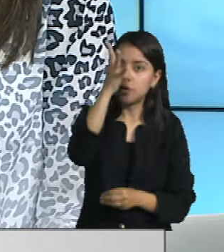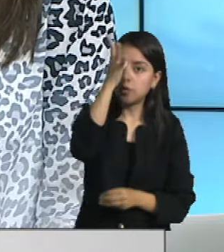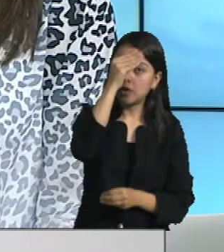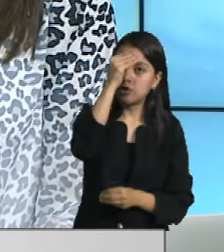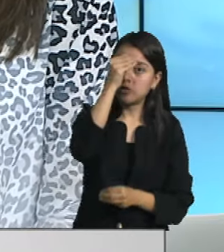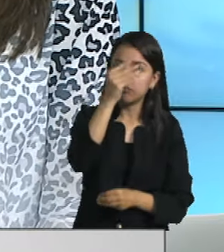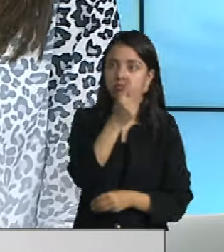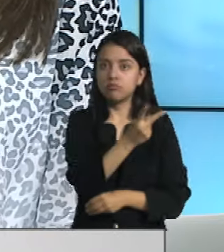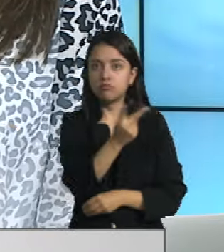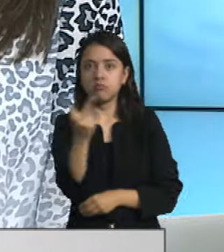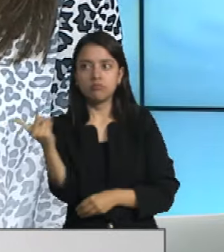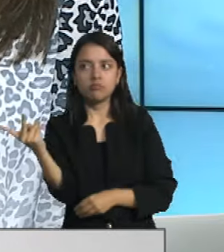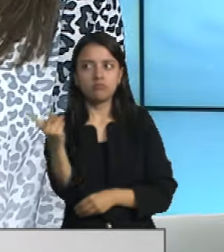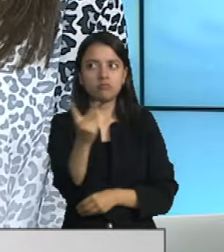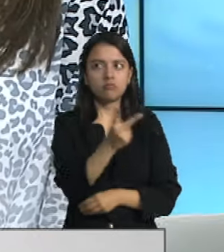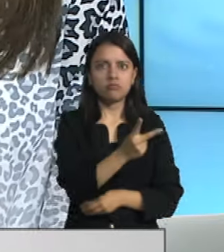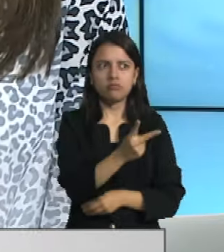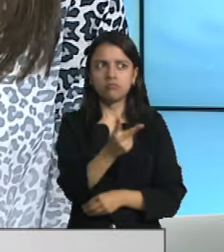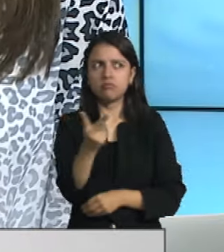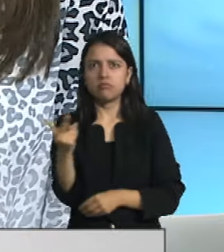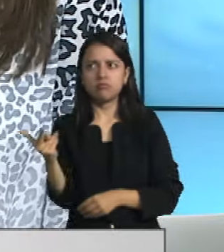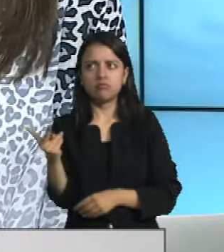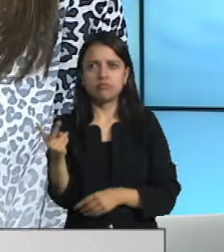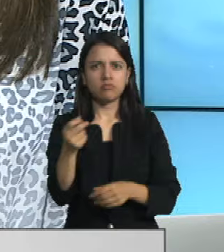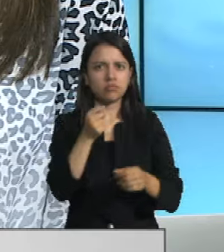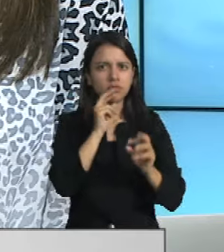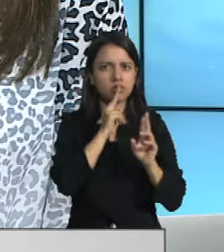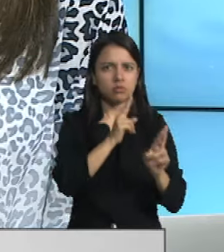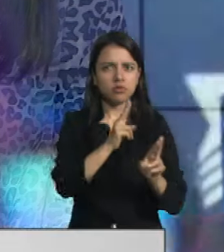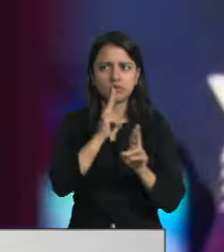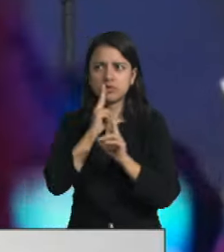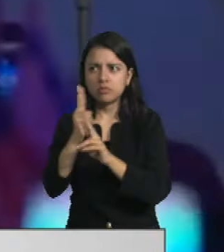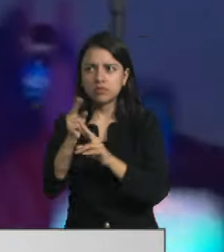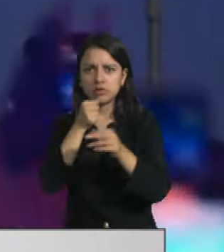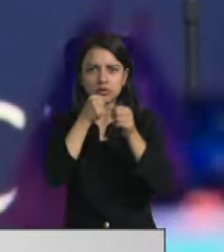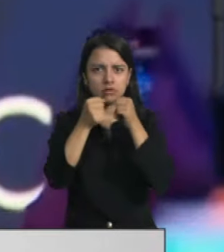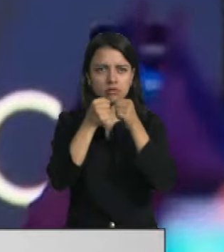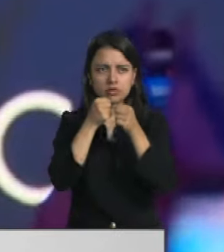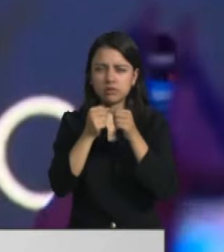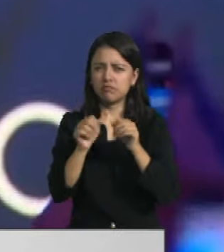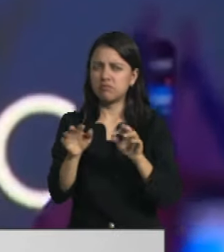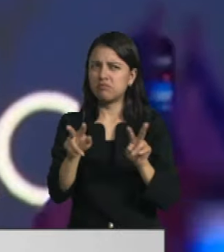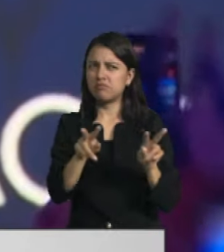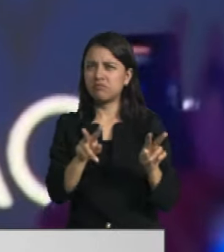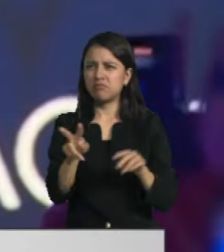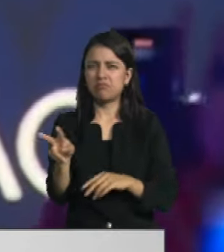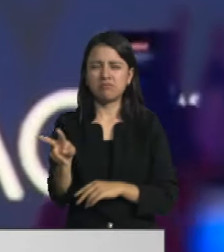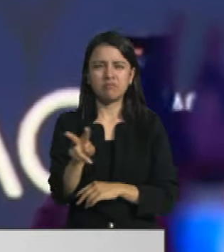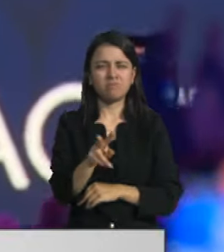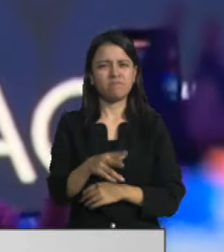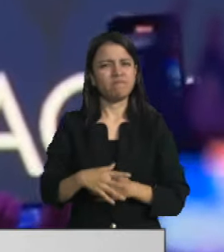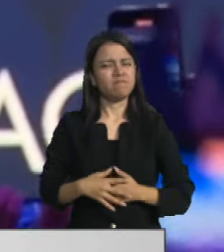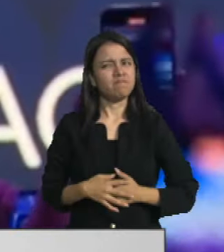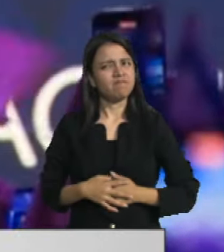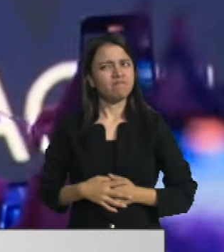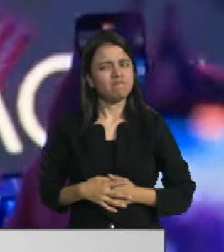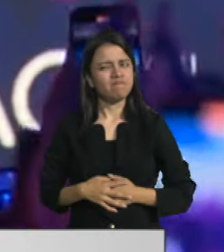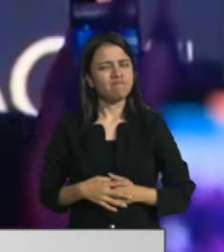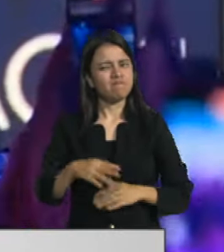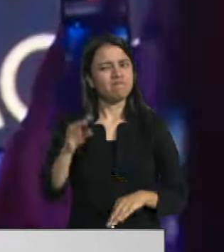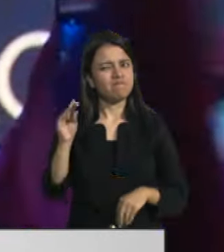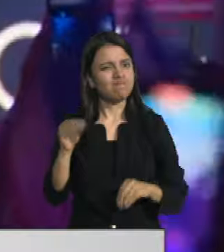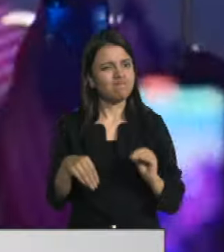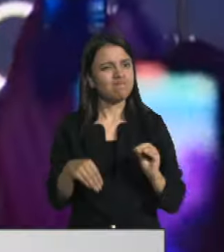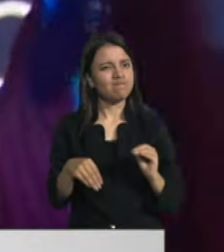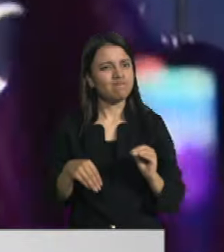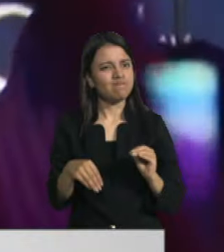horas por las declaraciones que han dado en diferentes entrevistas y eventos. A medida que se acercan las elecciones presidenciales en los